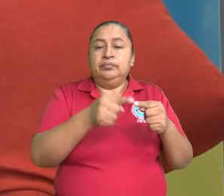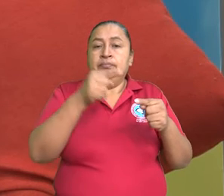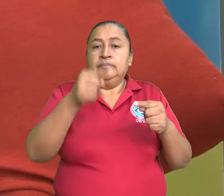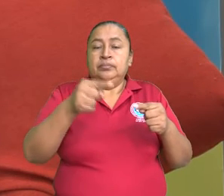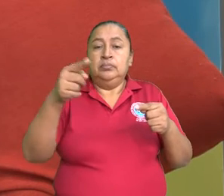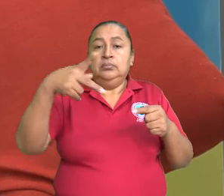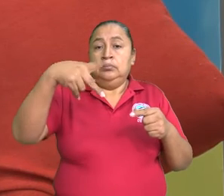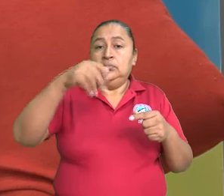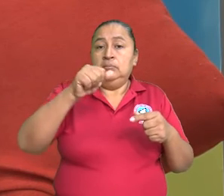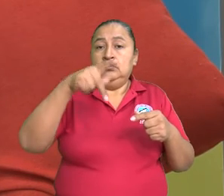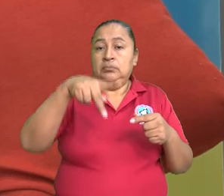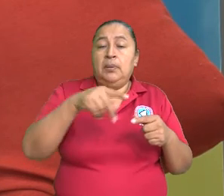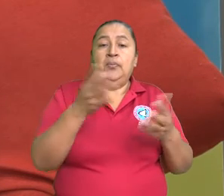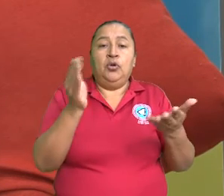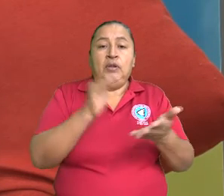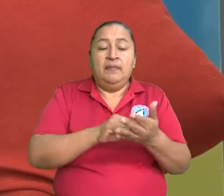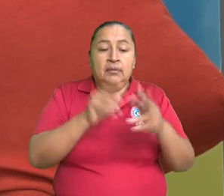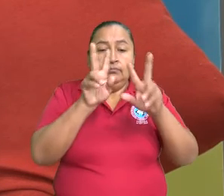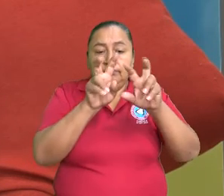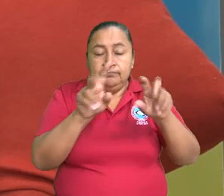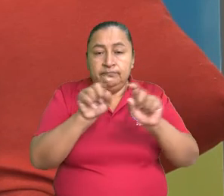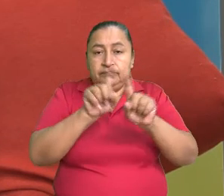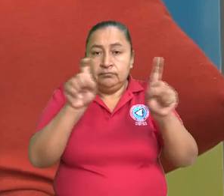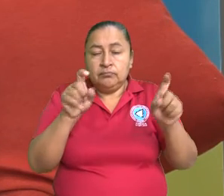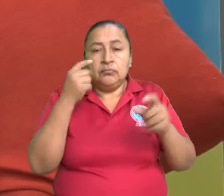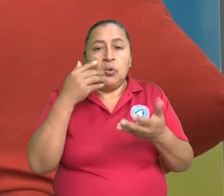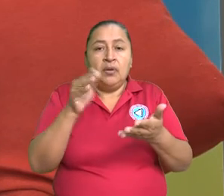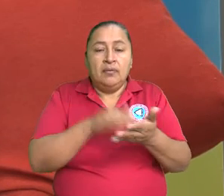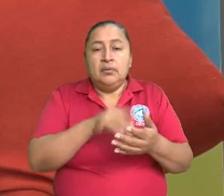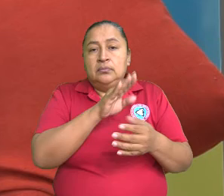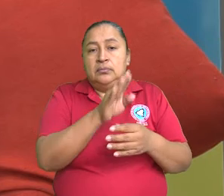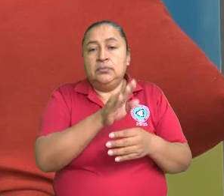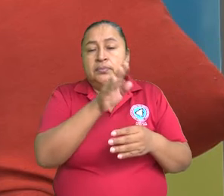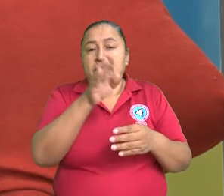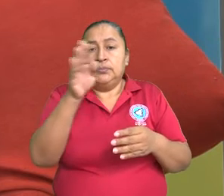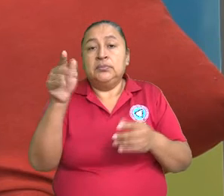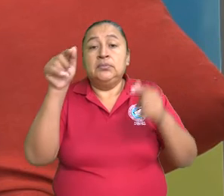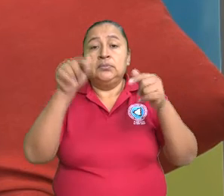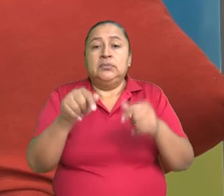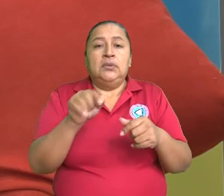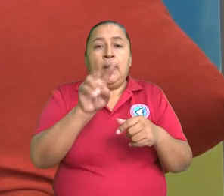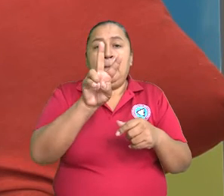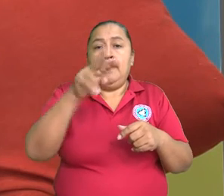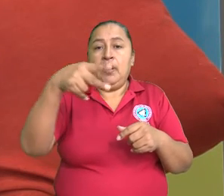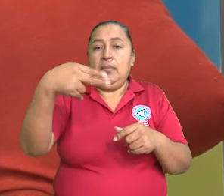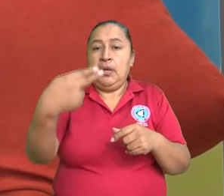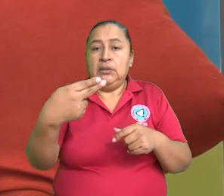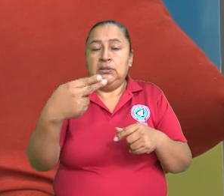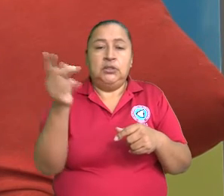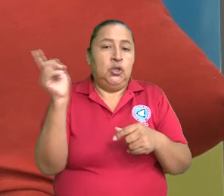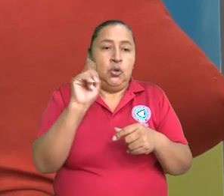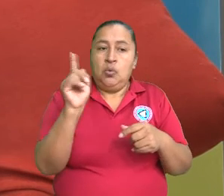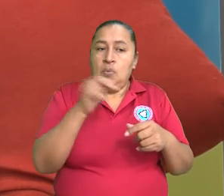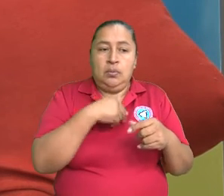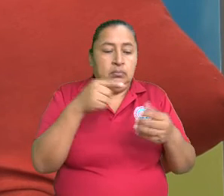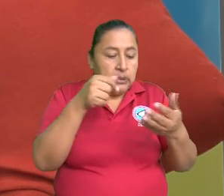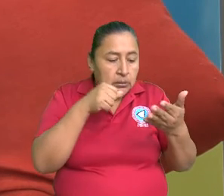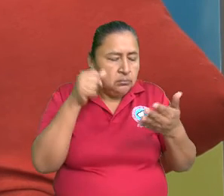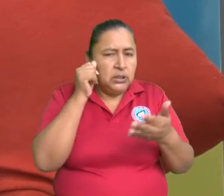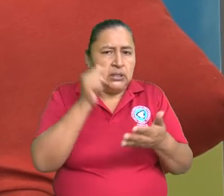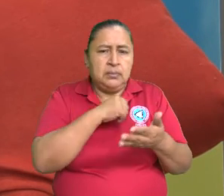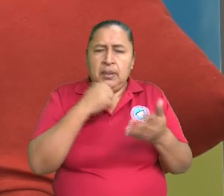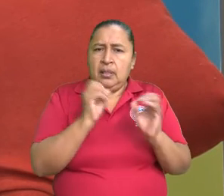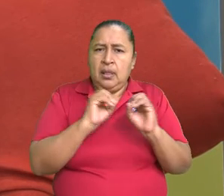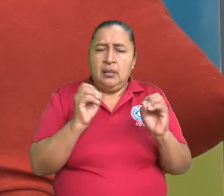Nicolau y de revisión ginecológica. Entonces ya llega un momento en que el virus no aparece en el examen